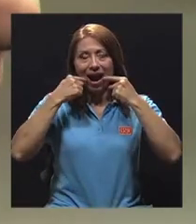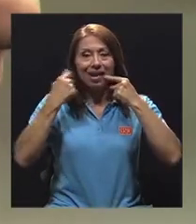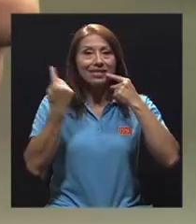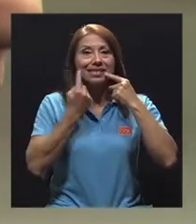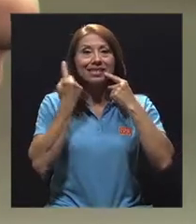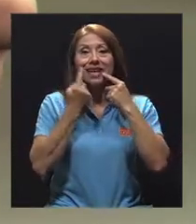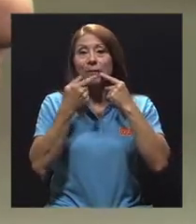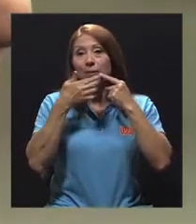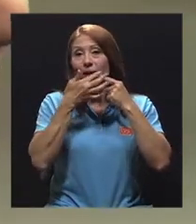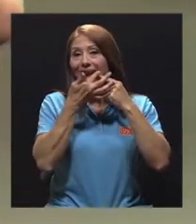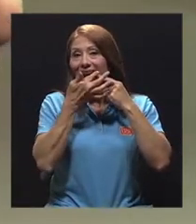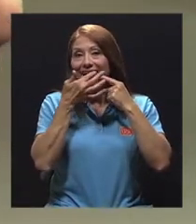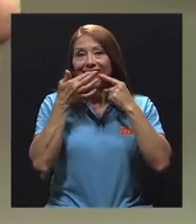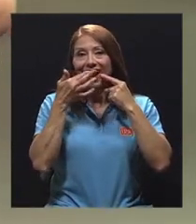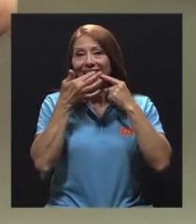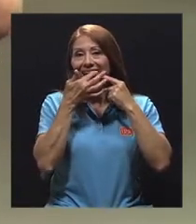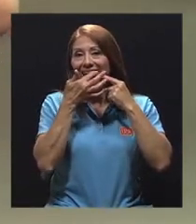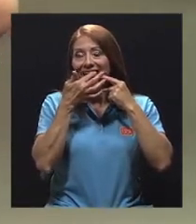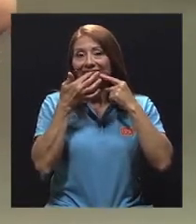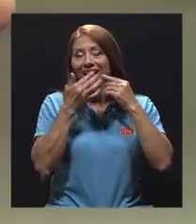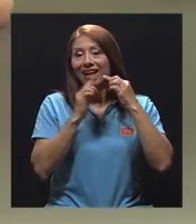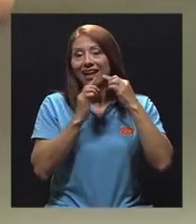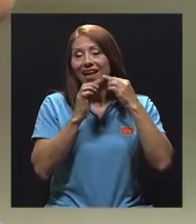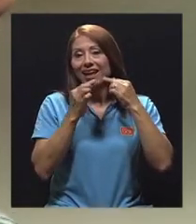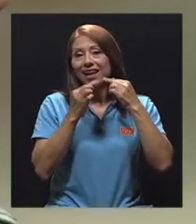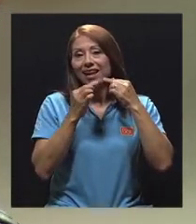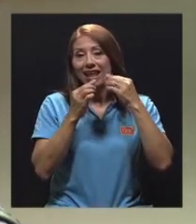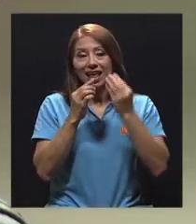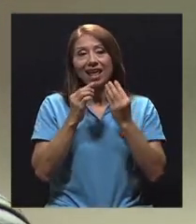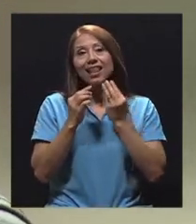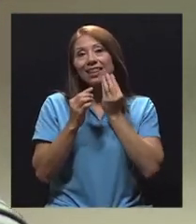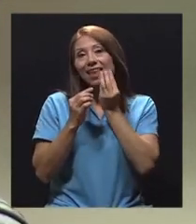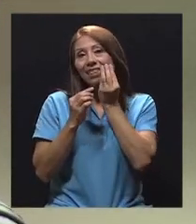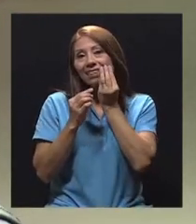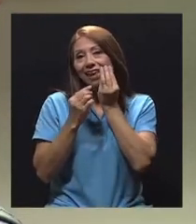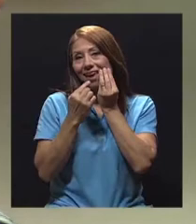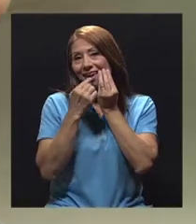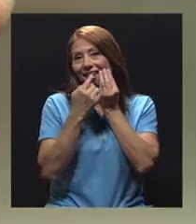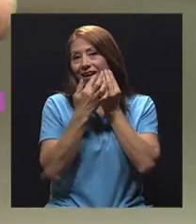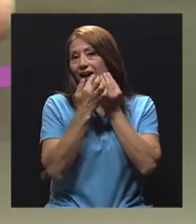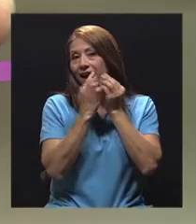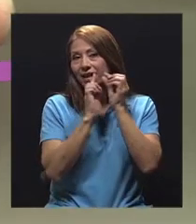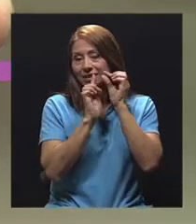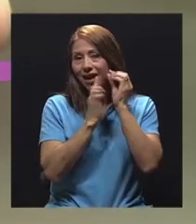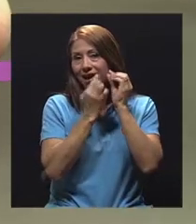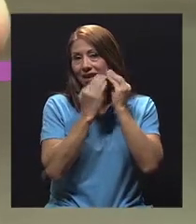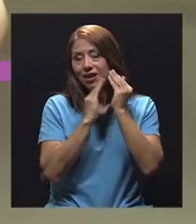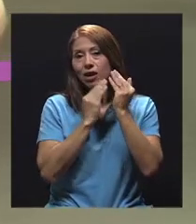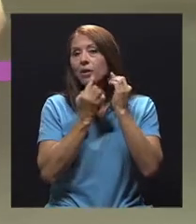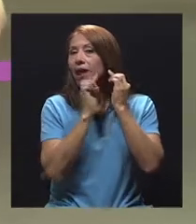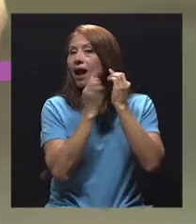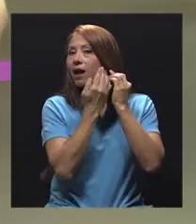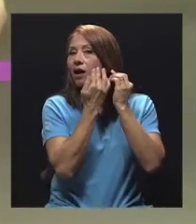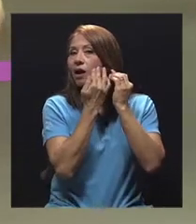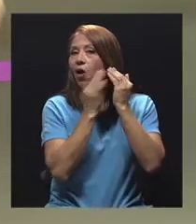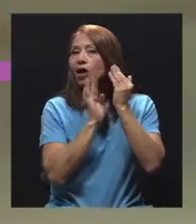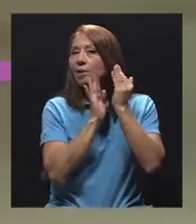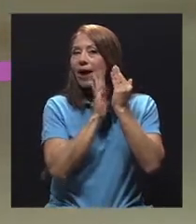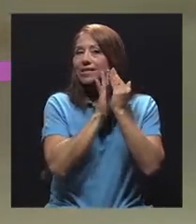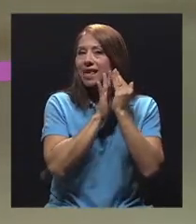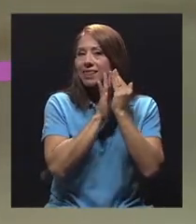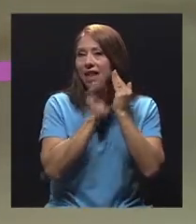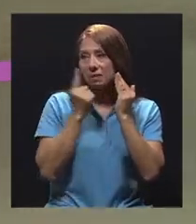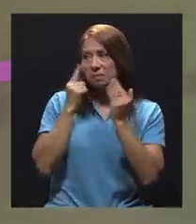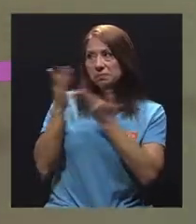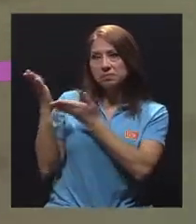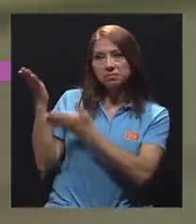Ontológicamente se llama cara vestibular, pero es la parte del diente que pega, uh-huh, con el cachete, uh-huh, ¿verdad? En estas partes, porque el cepillado se hace más